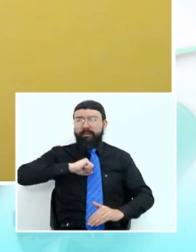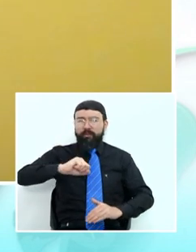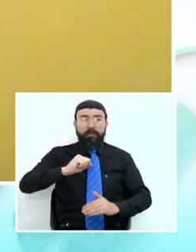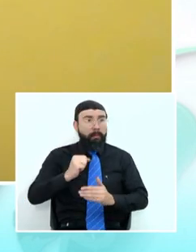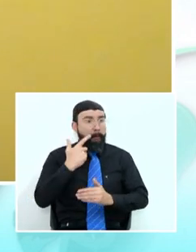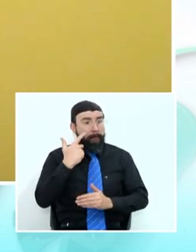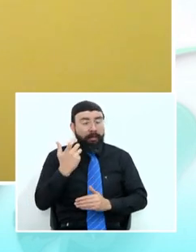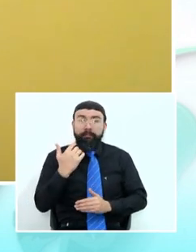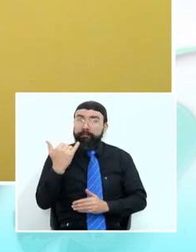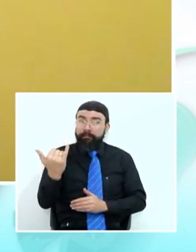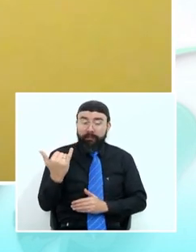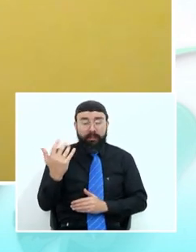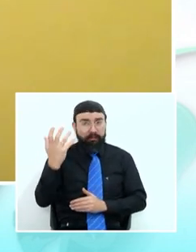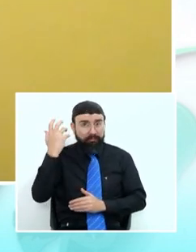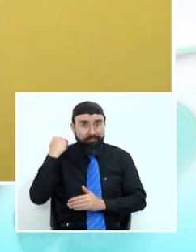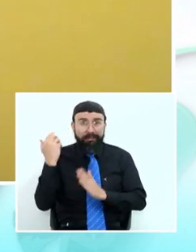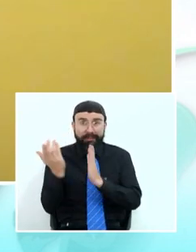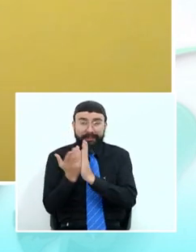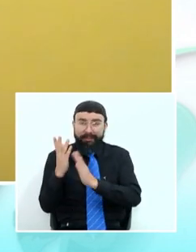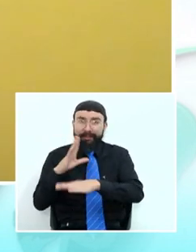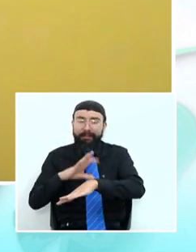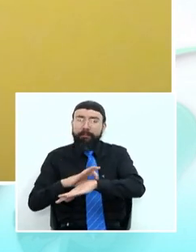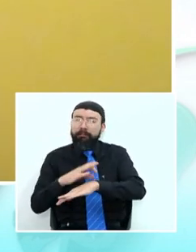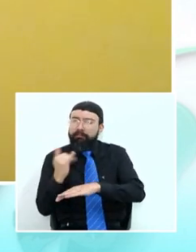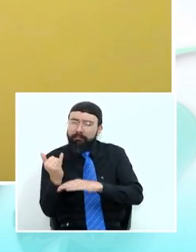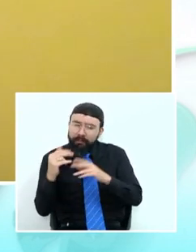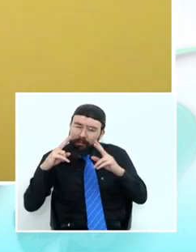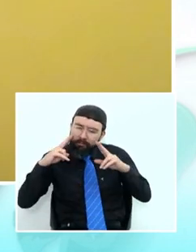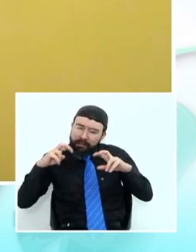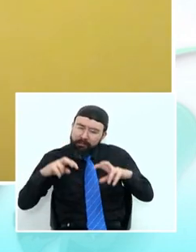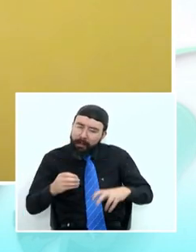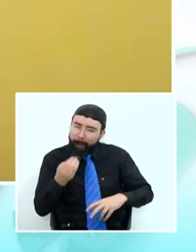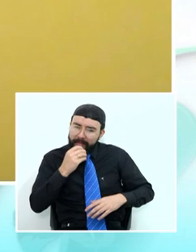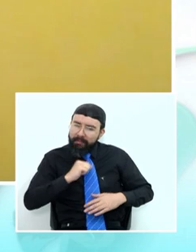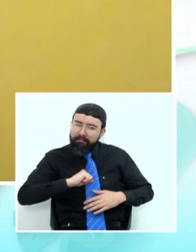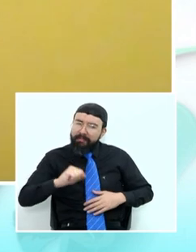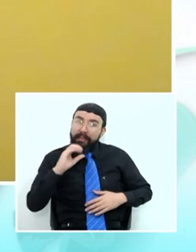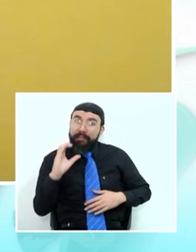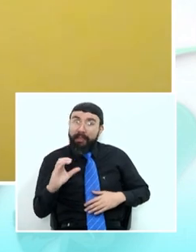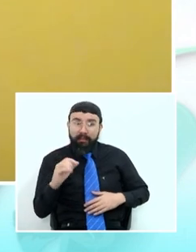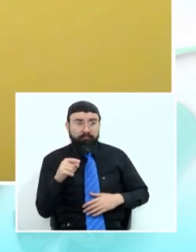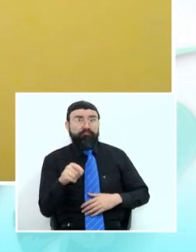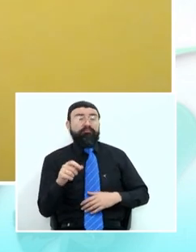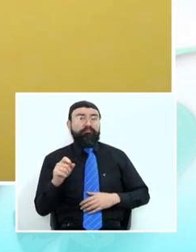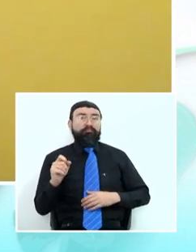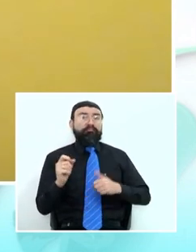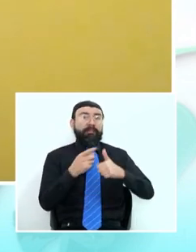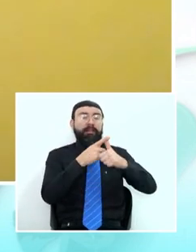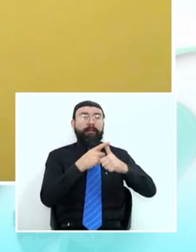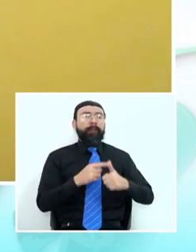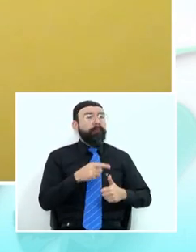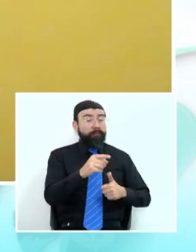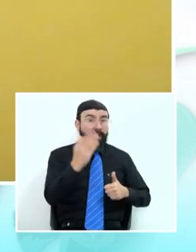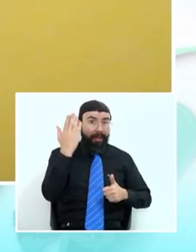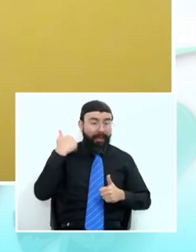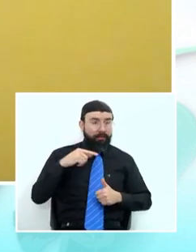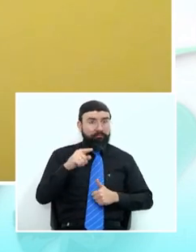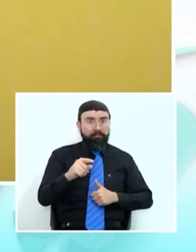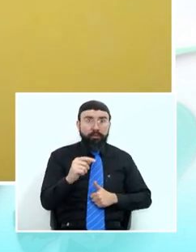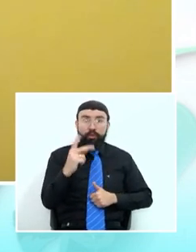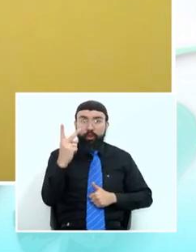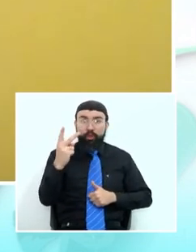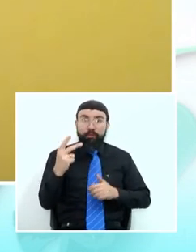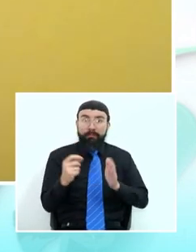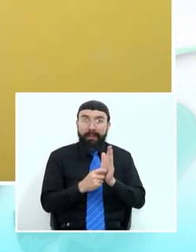doctor Linus Pauland. En cuanto a la vitamina C, el doctor Linus Pauland, premio Nobel dos veces, él hablaba de